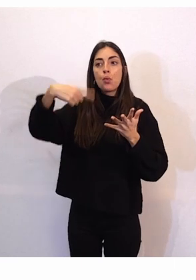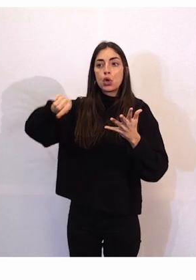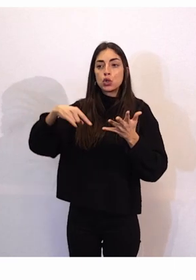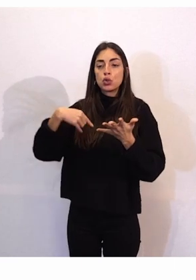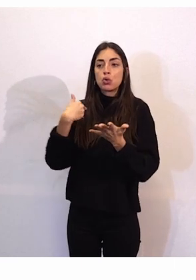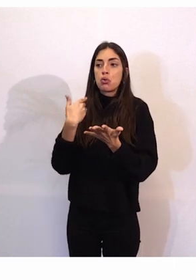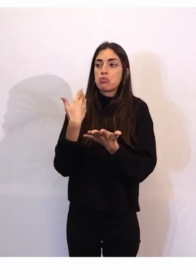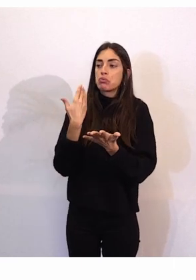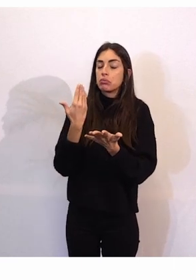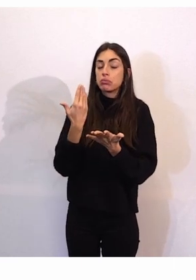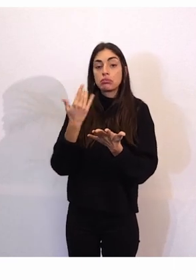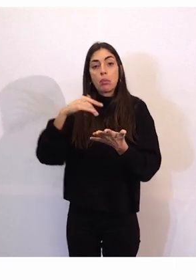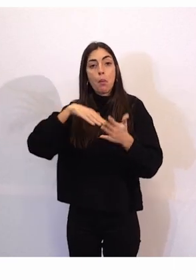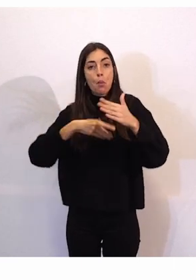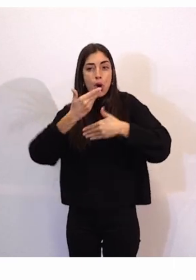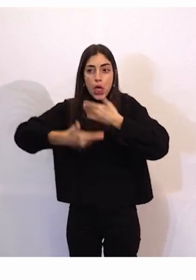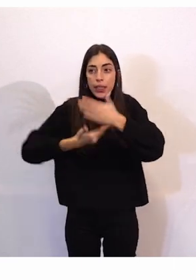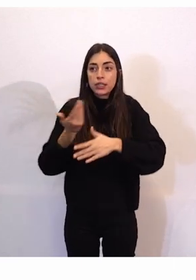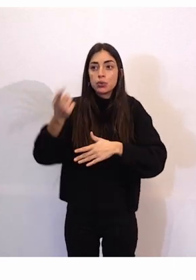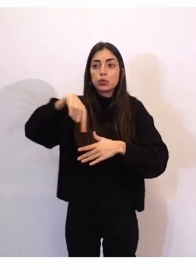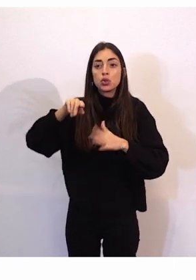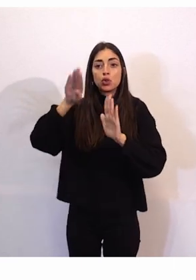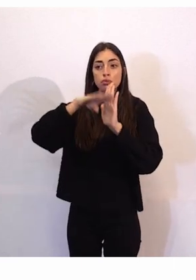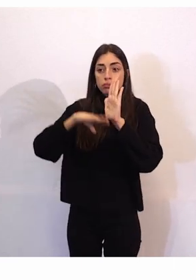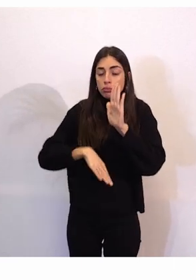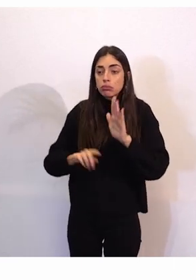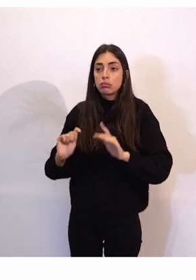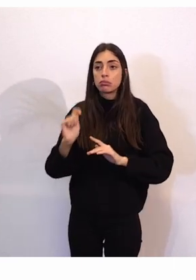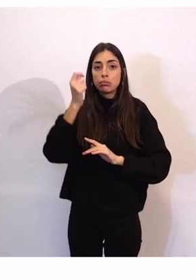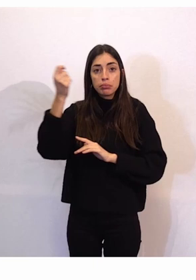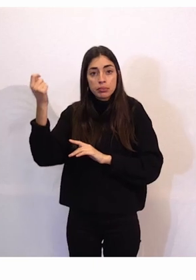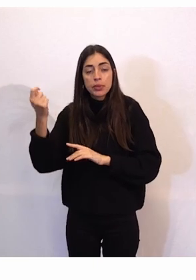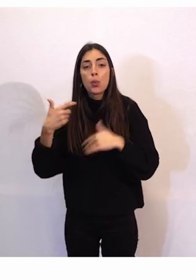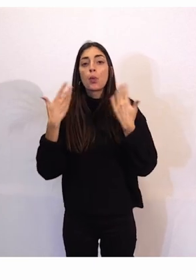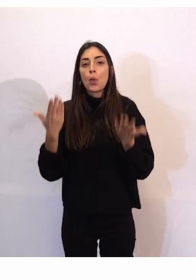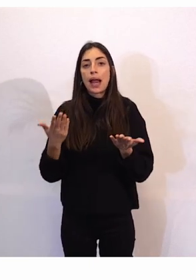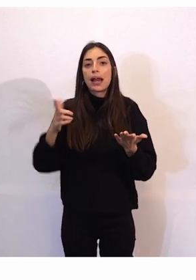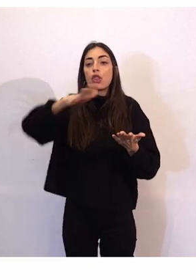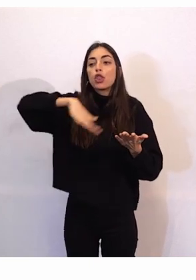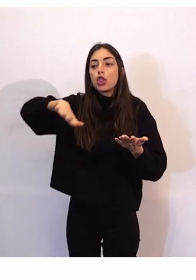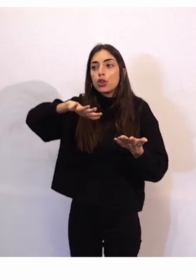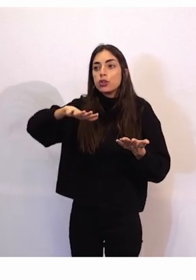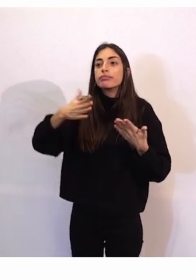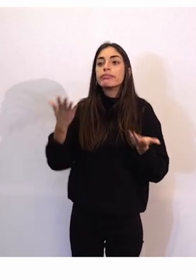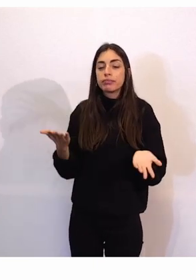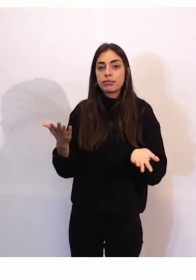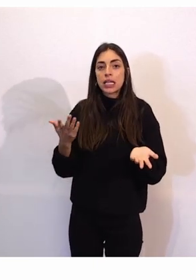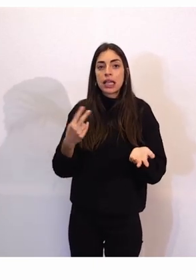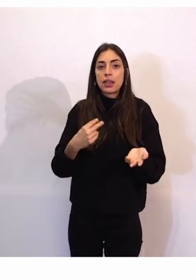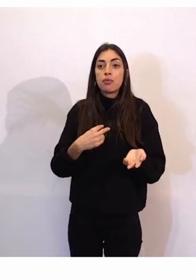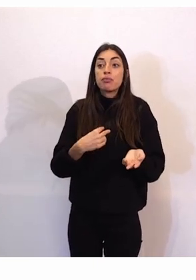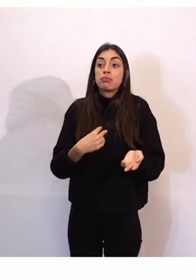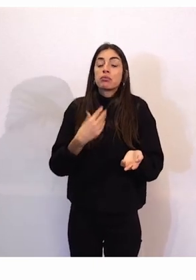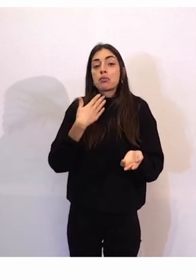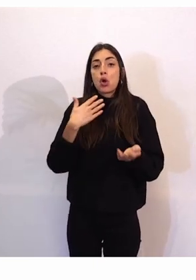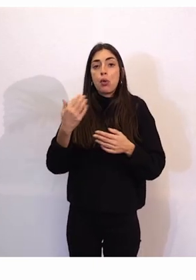los procesos que queréis conseguir, los programas que queréis conseguir, dónde queréis estar, que se escuche vuestra voz, que se escuche